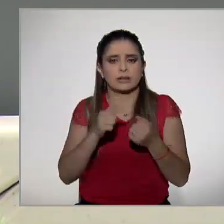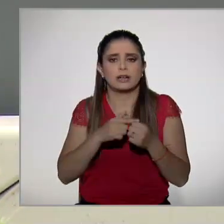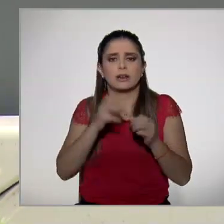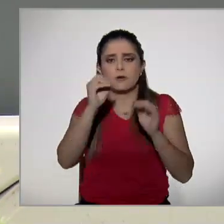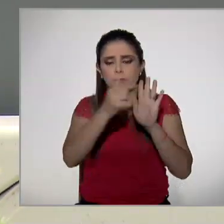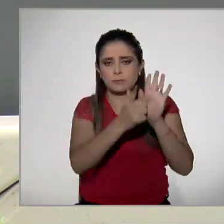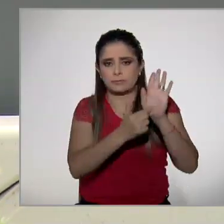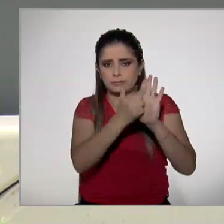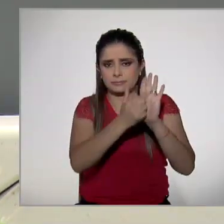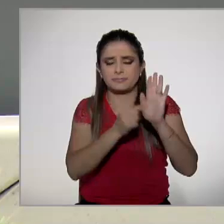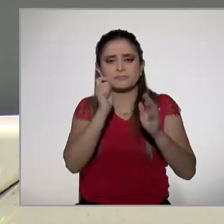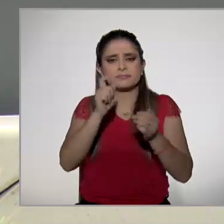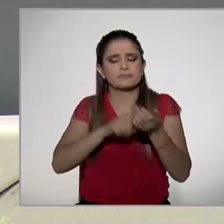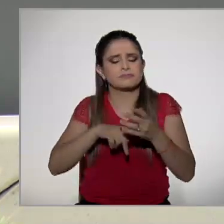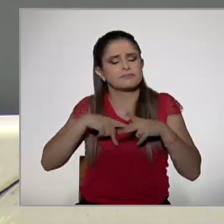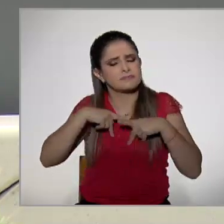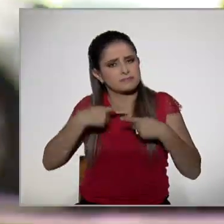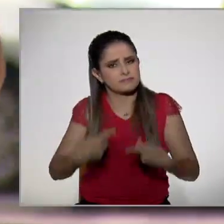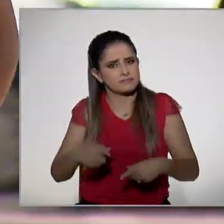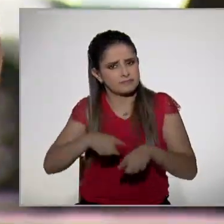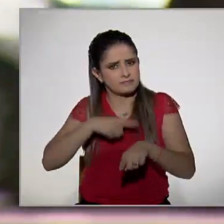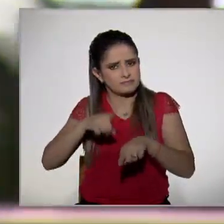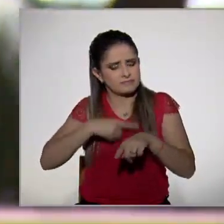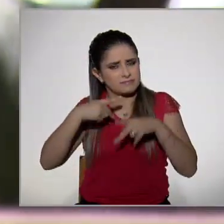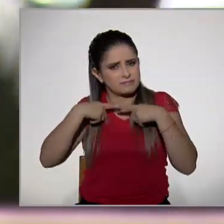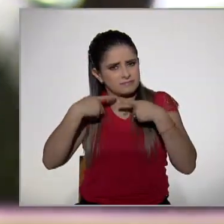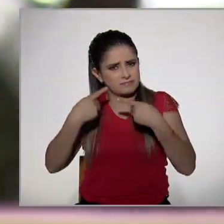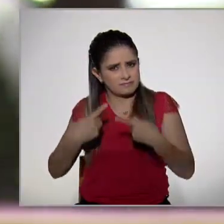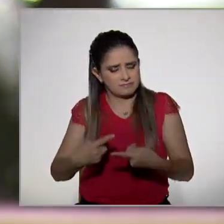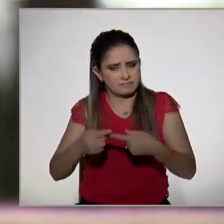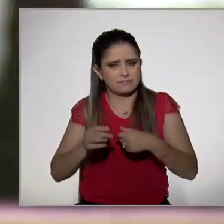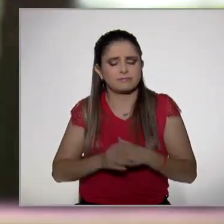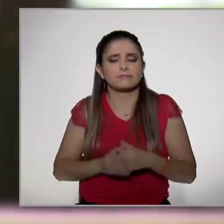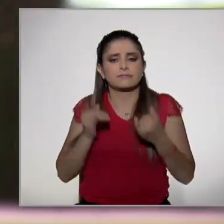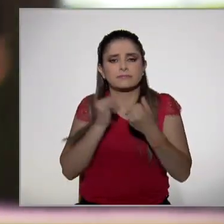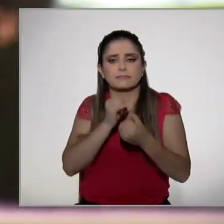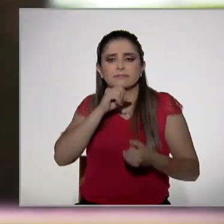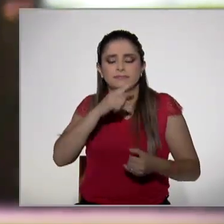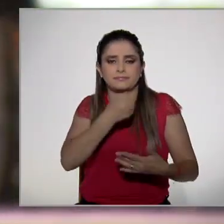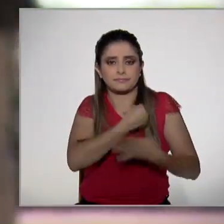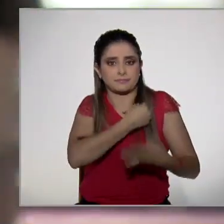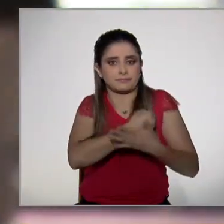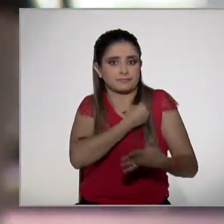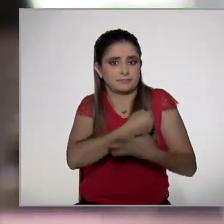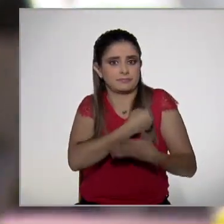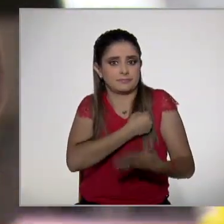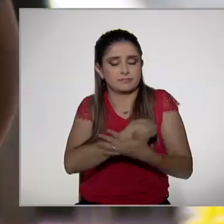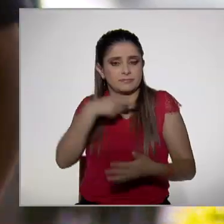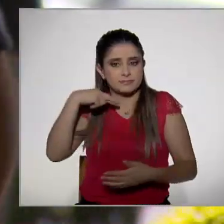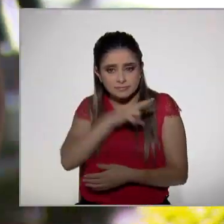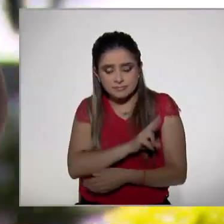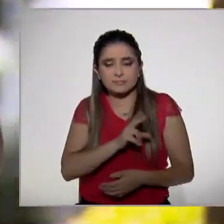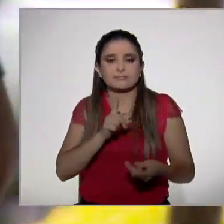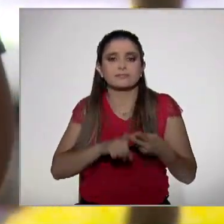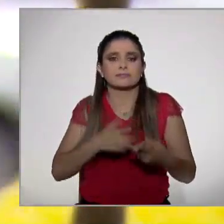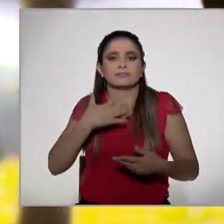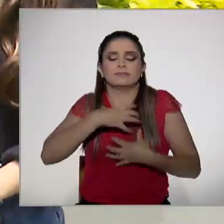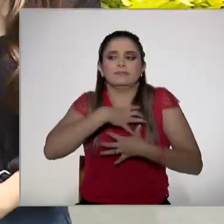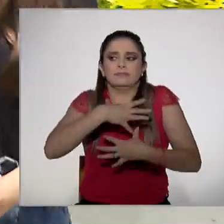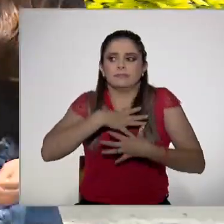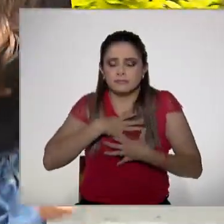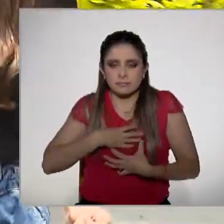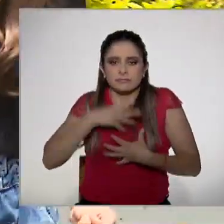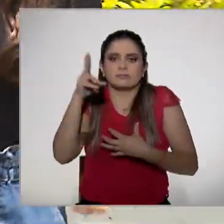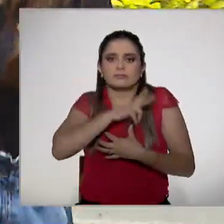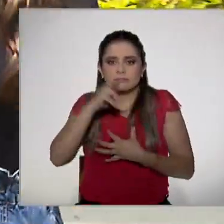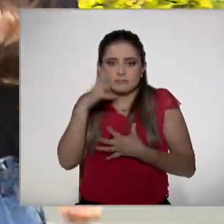palmas de las manos también puede irse agregando un aumento en la frecuencia cardíaca sensación de falta de aliento o